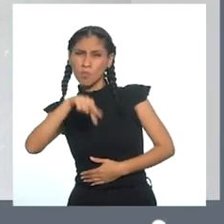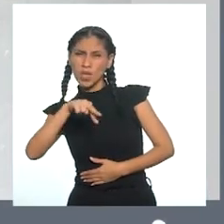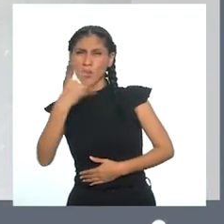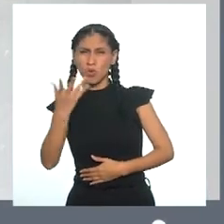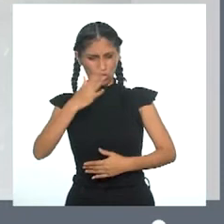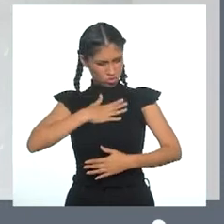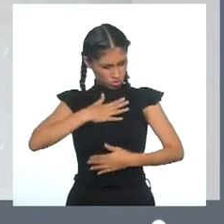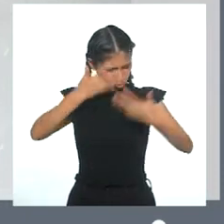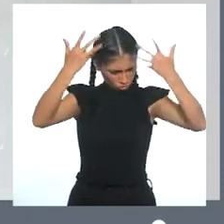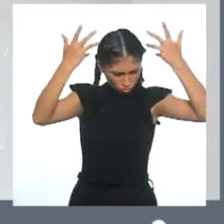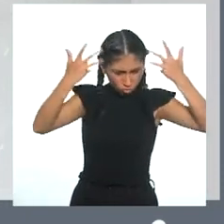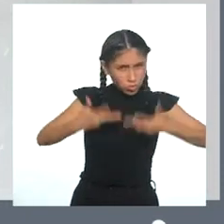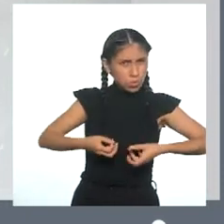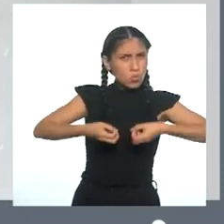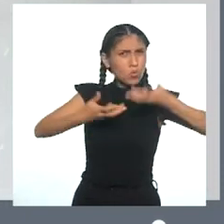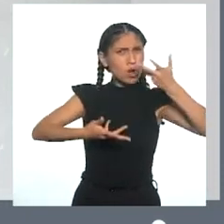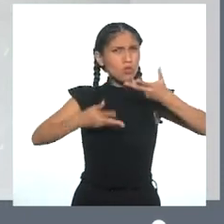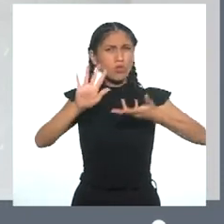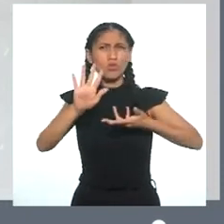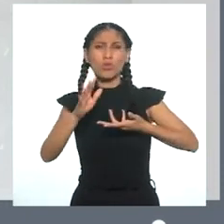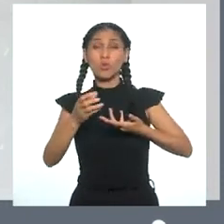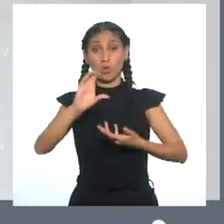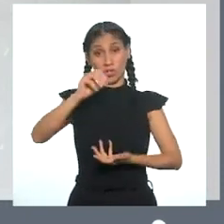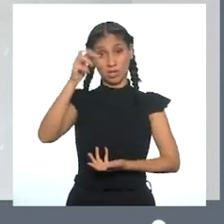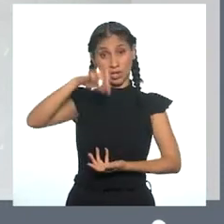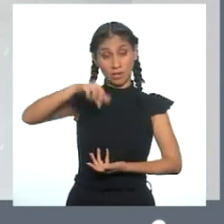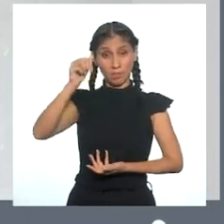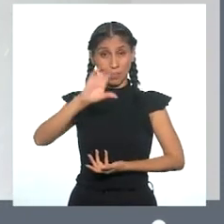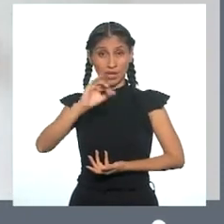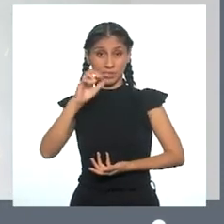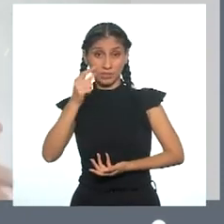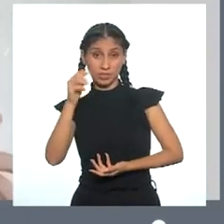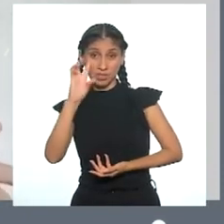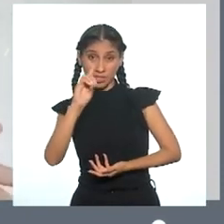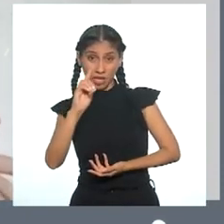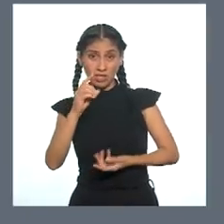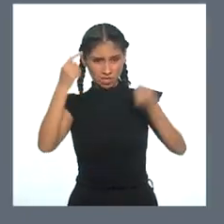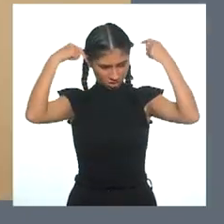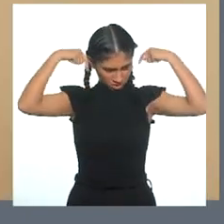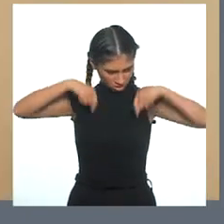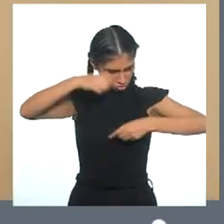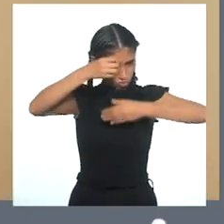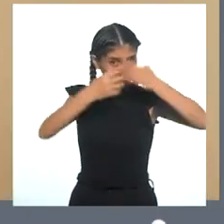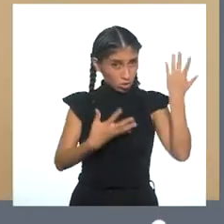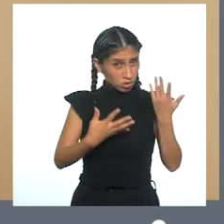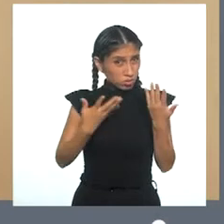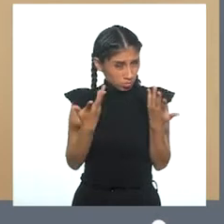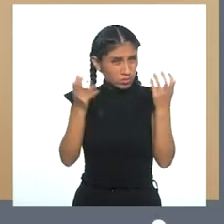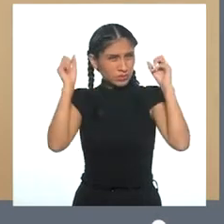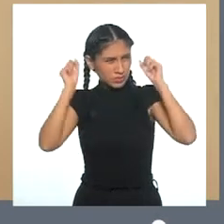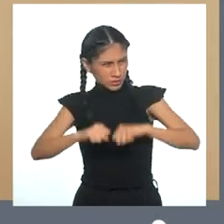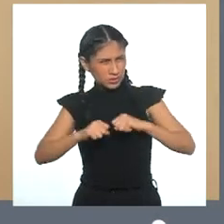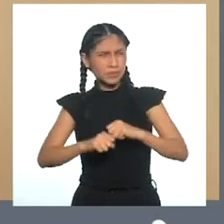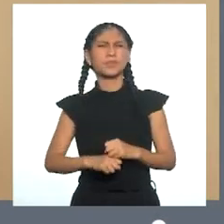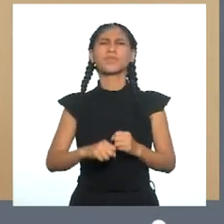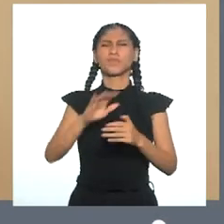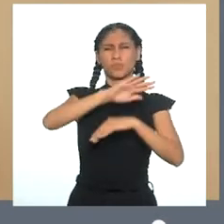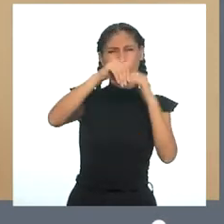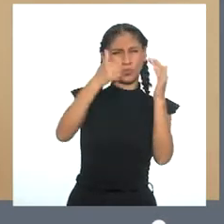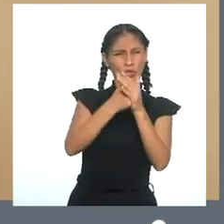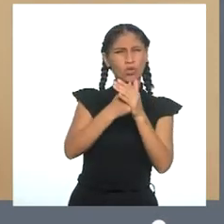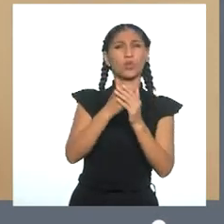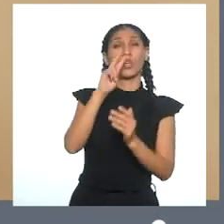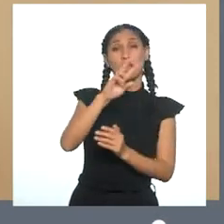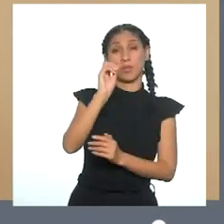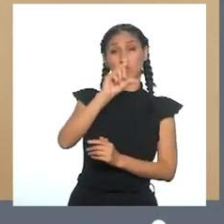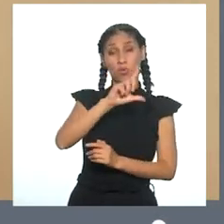ocupa, mientras que calcular su capacidad es medir cuánto cabe en él. Exacto, la unidad de medida del